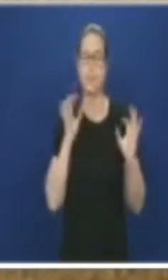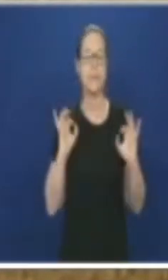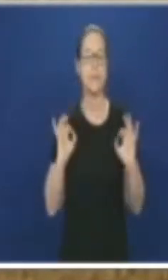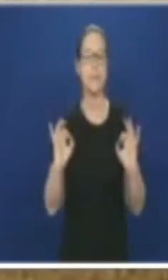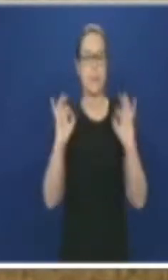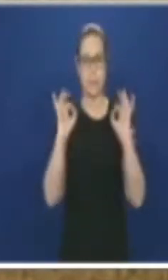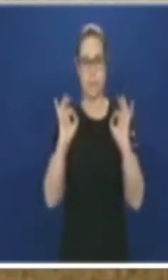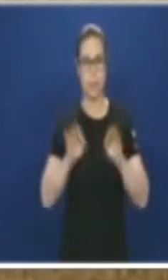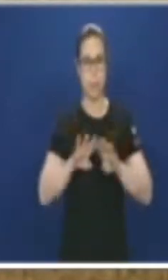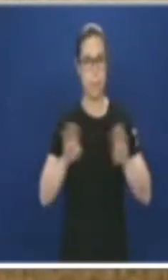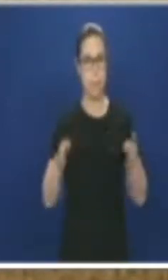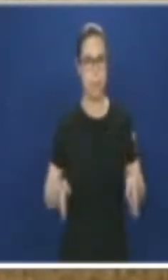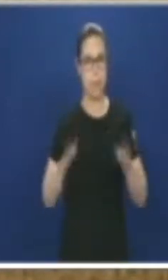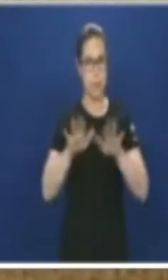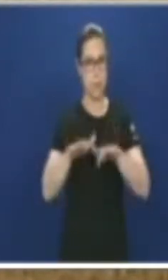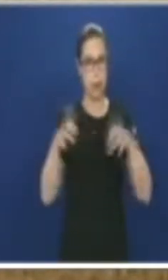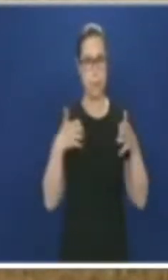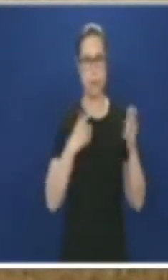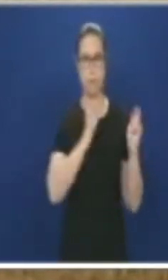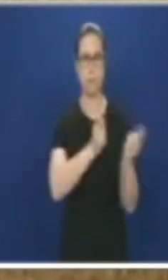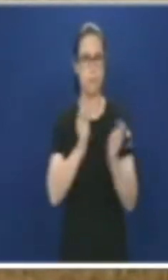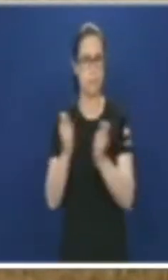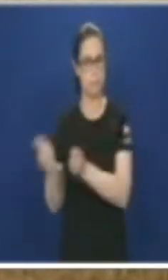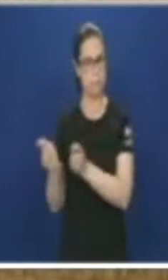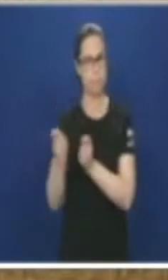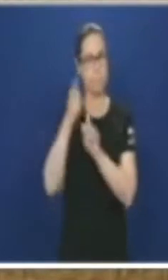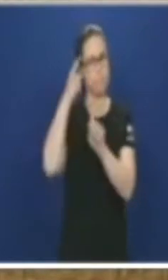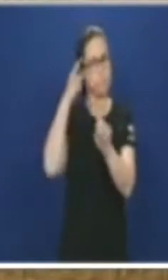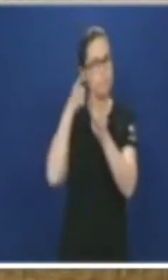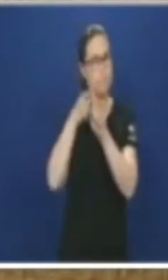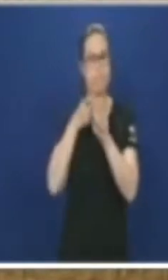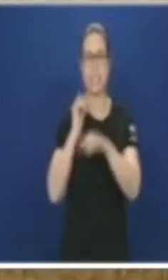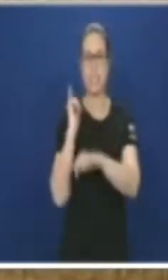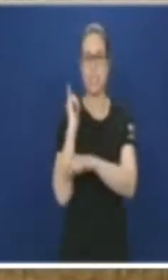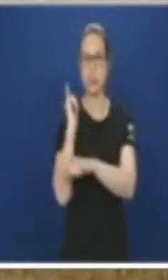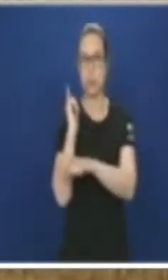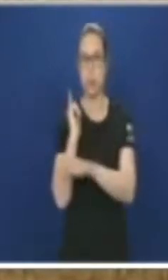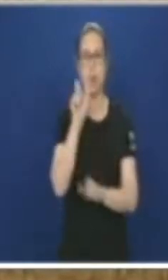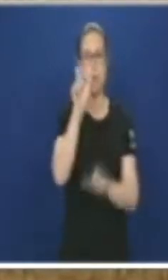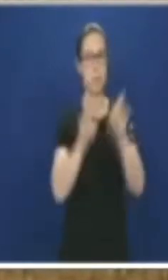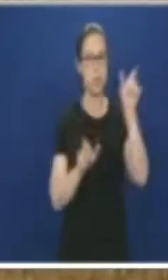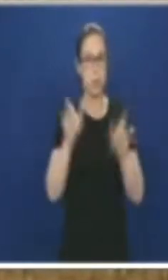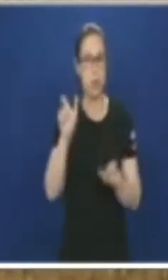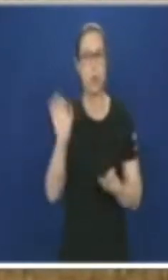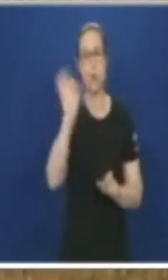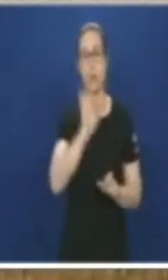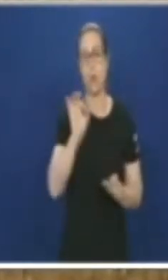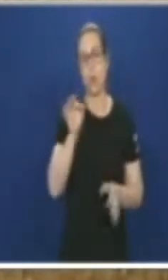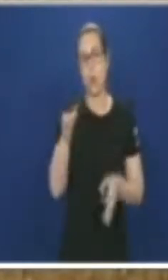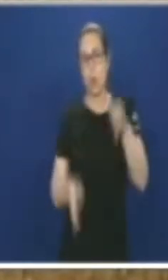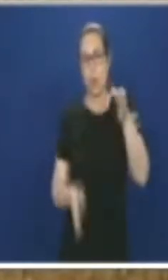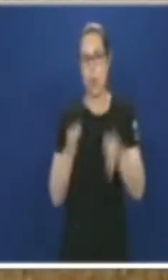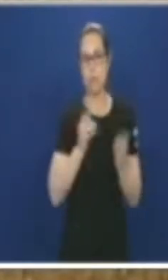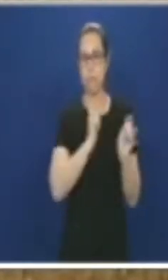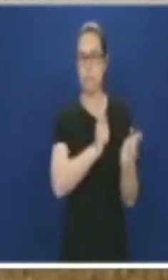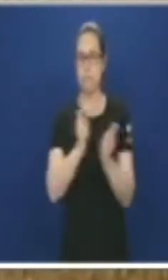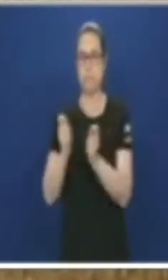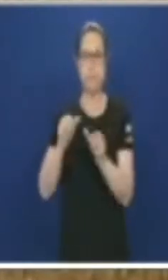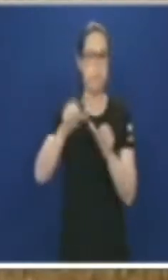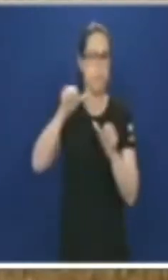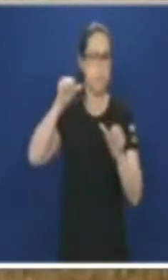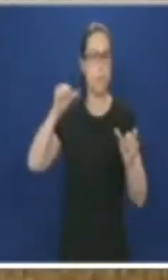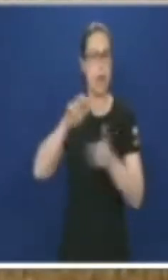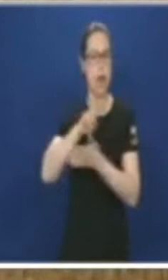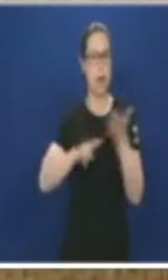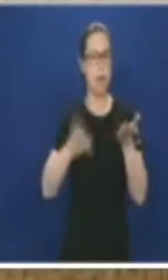pola Mesa do Parlamento e que pretende premiar as institucións, persoas físicas ou xurídicas que destaquen por servir a